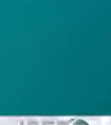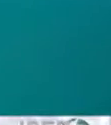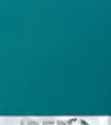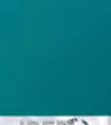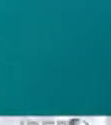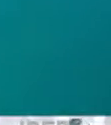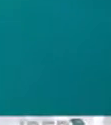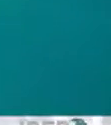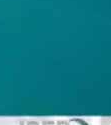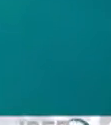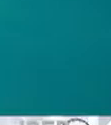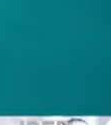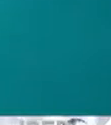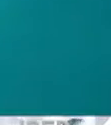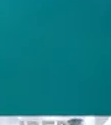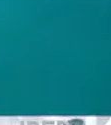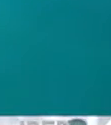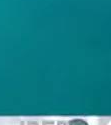encantador?